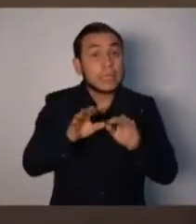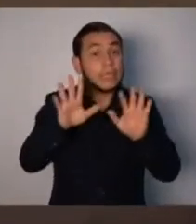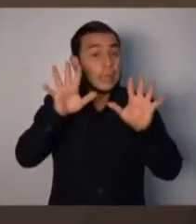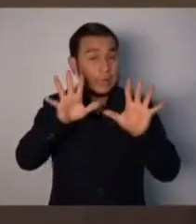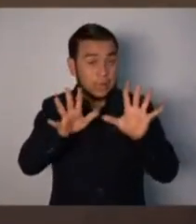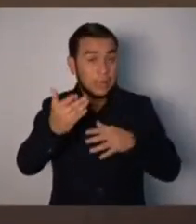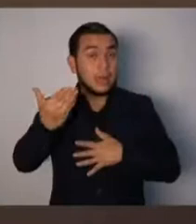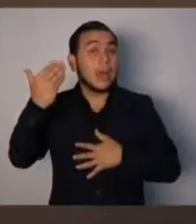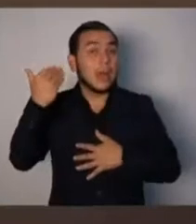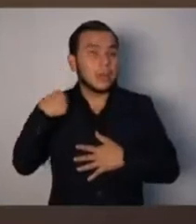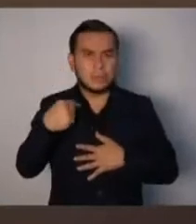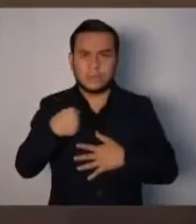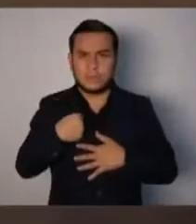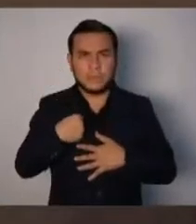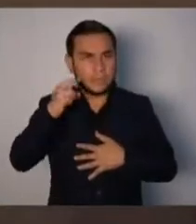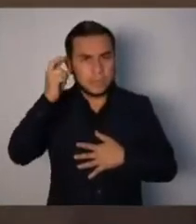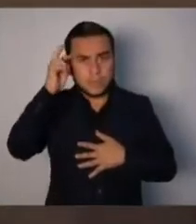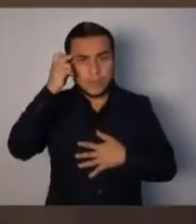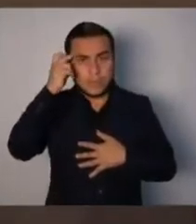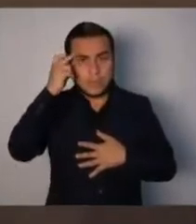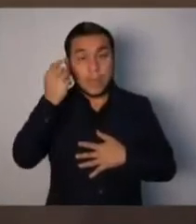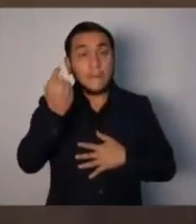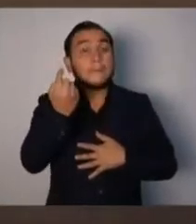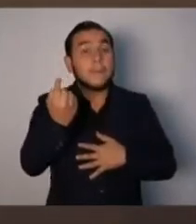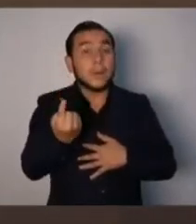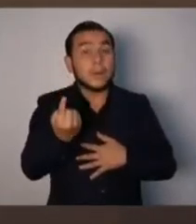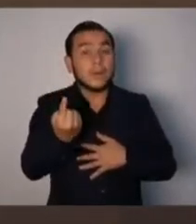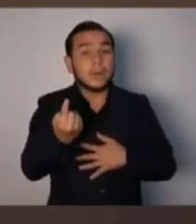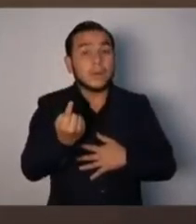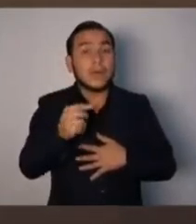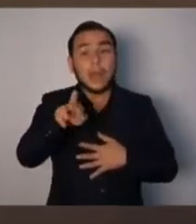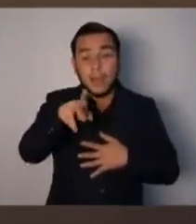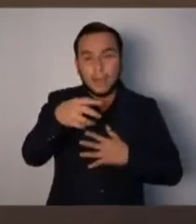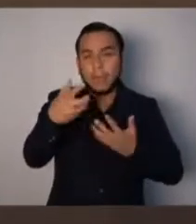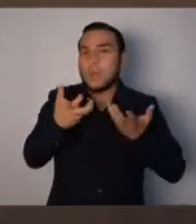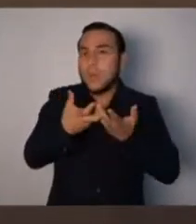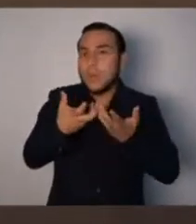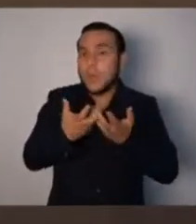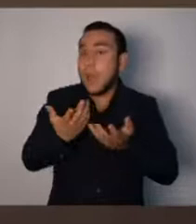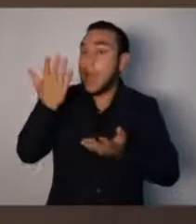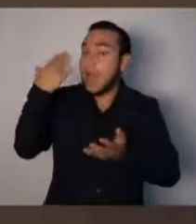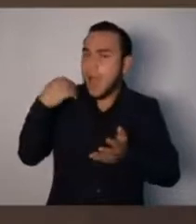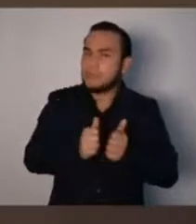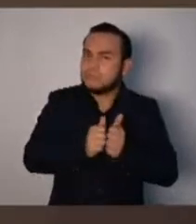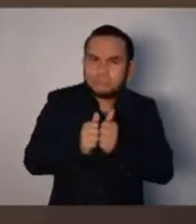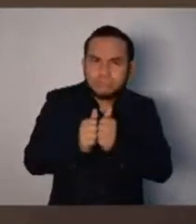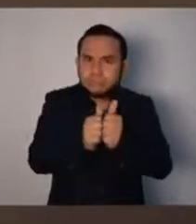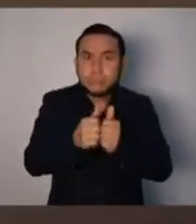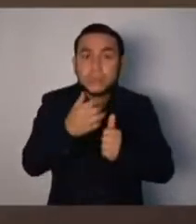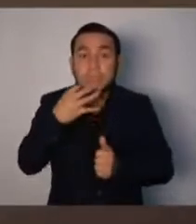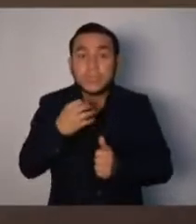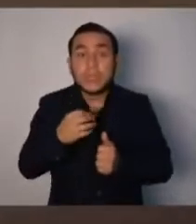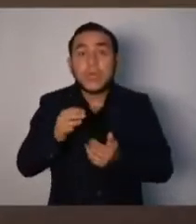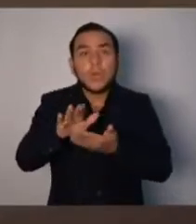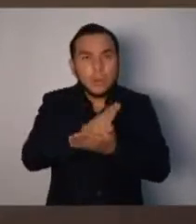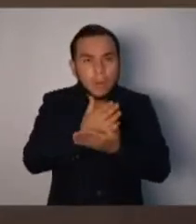no estoy hablando un ciudadano estoy hablando su amigo su compañero el que iban a la par el que probablemente compartieron la comida